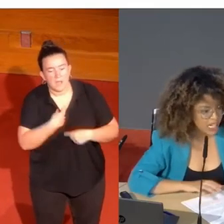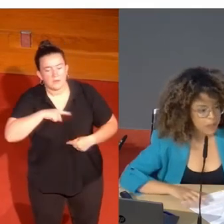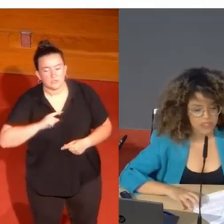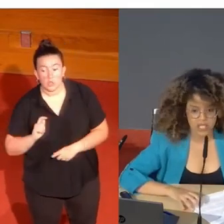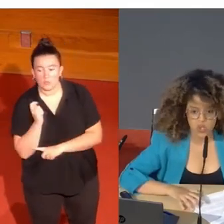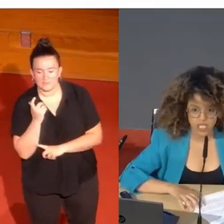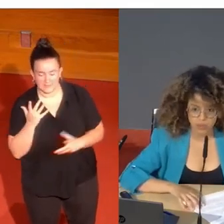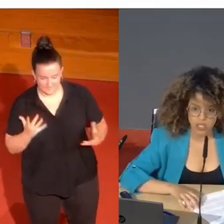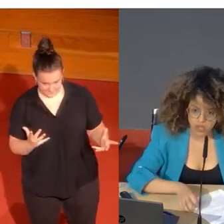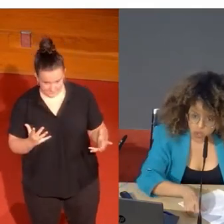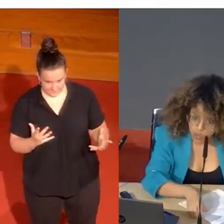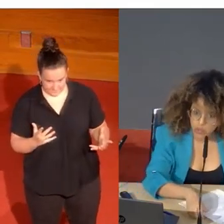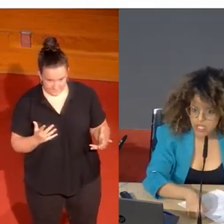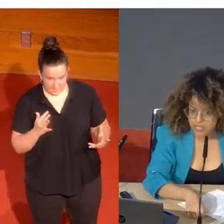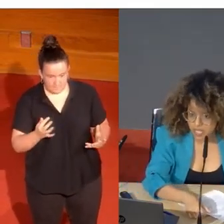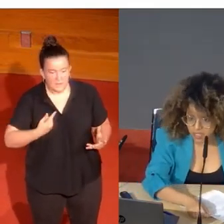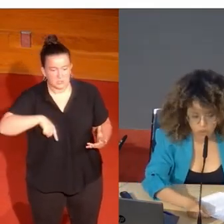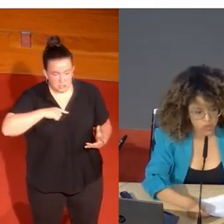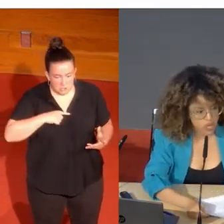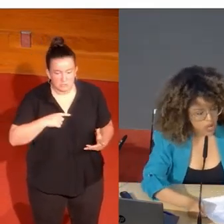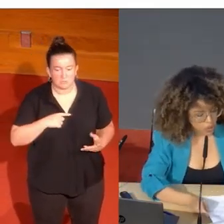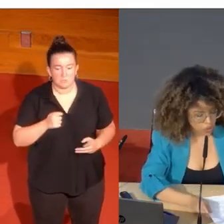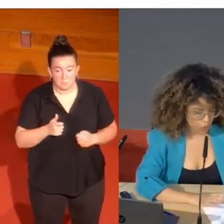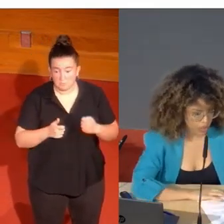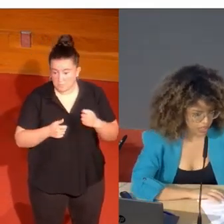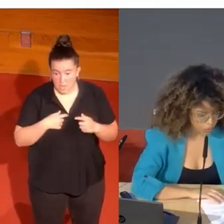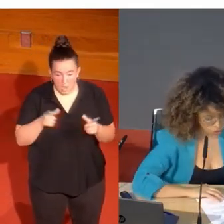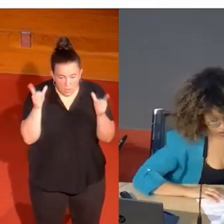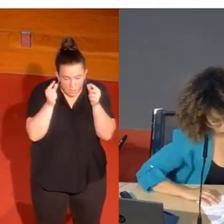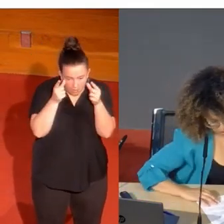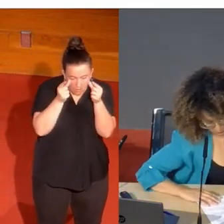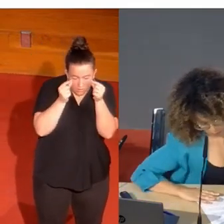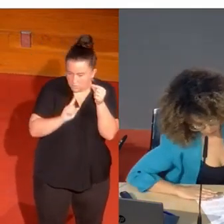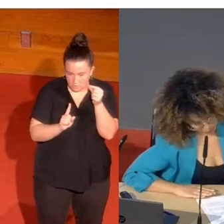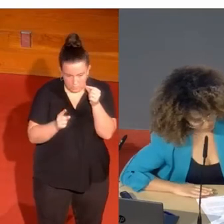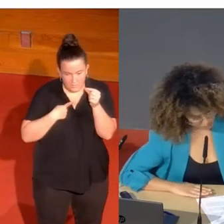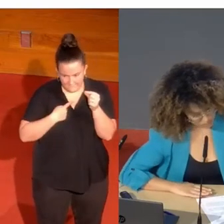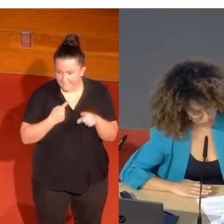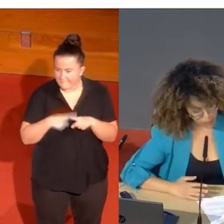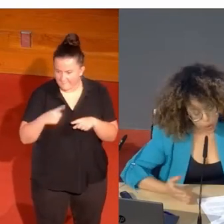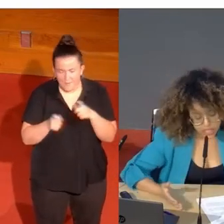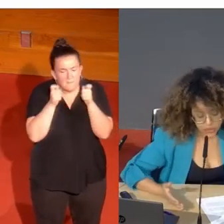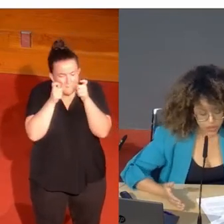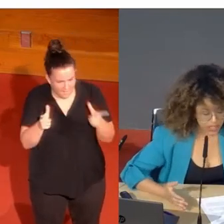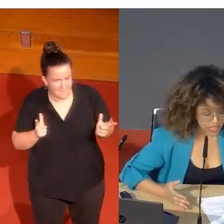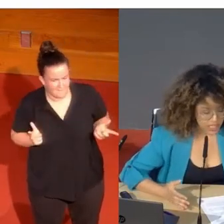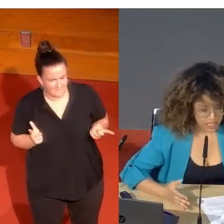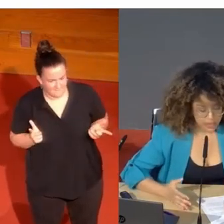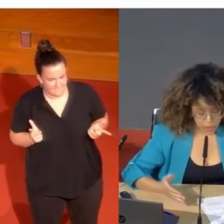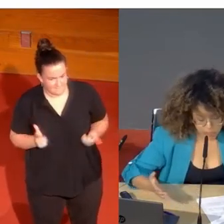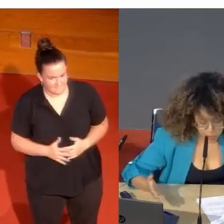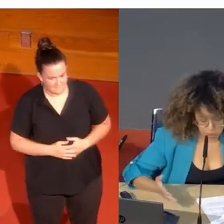contribuya a que no estemos tan sordos y tan ciegos con lo que ocurre en algunos rincones del mundo por lo